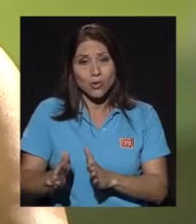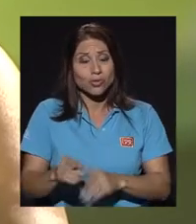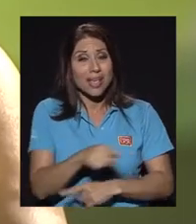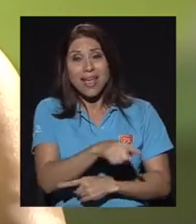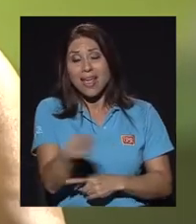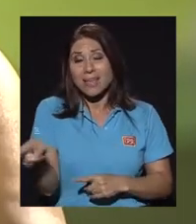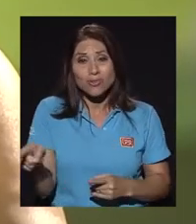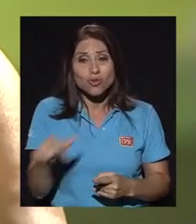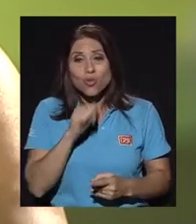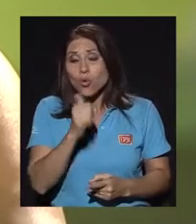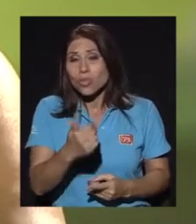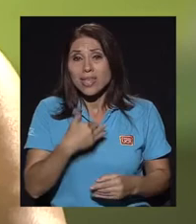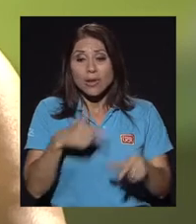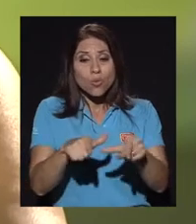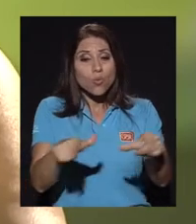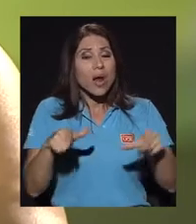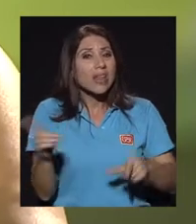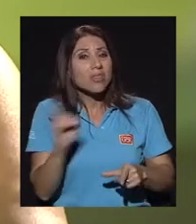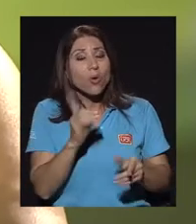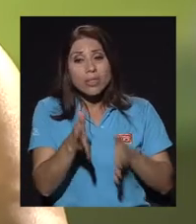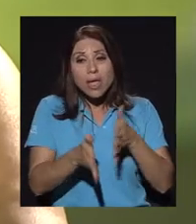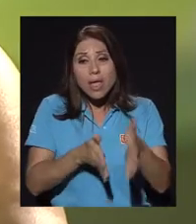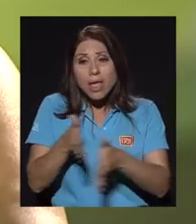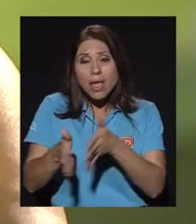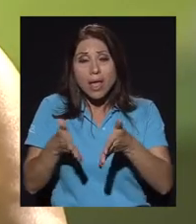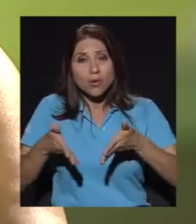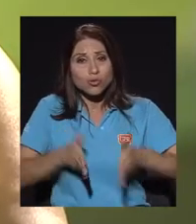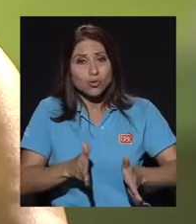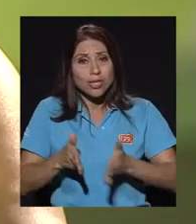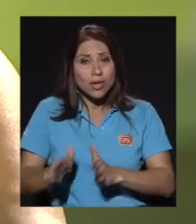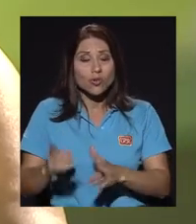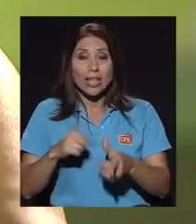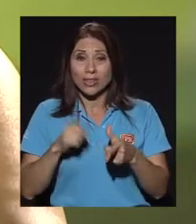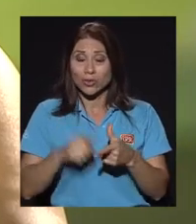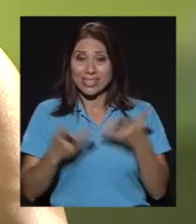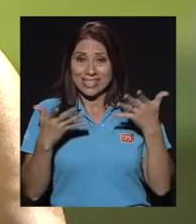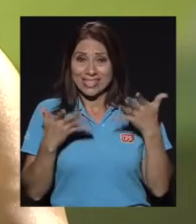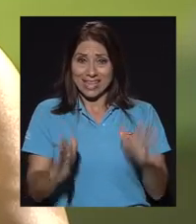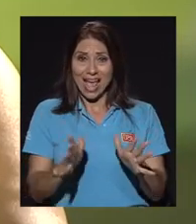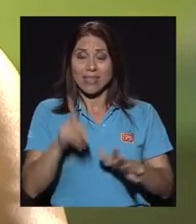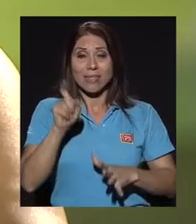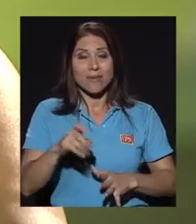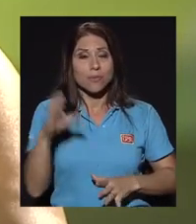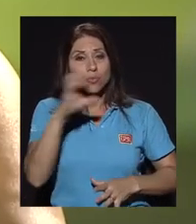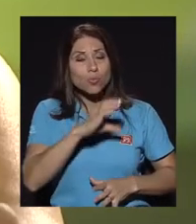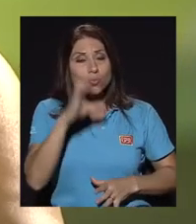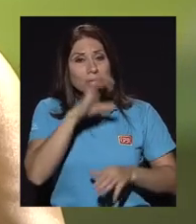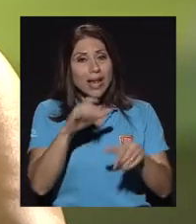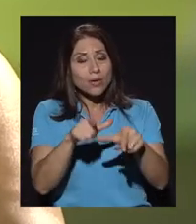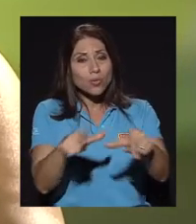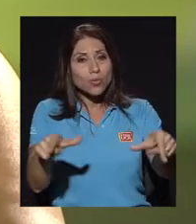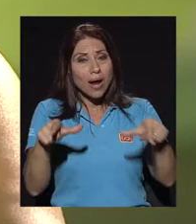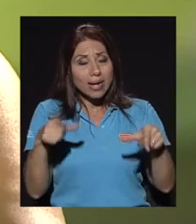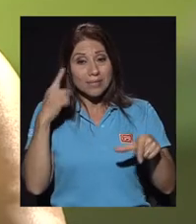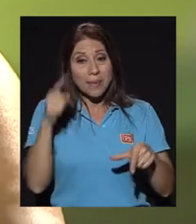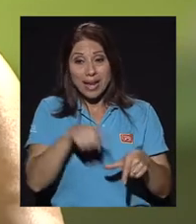tienen lugares donde dejar a sus hijos, entonces tenemos que buscarle ya, desde ya, lugares donde